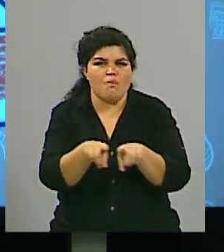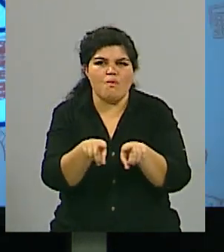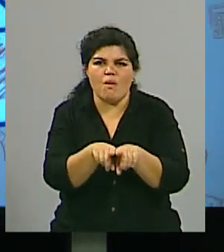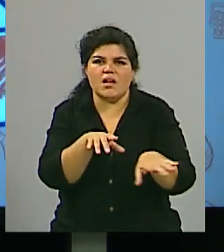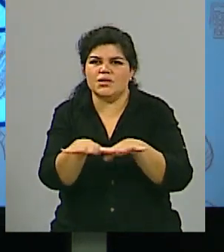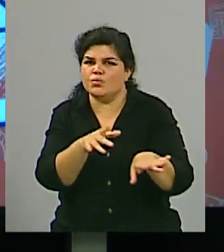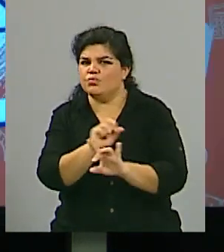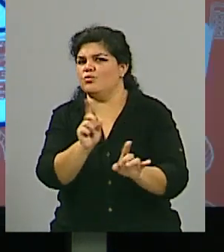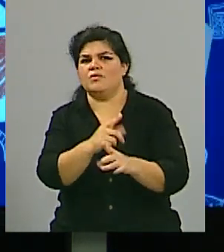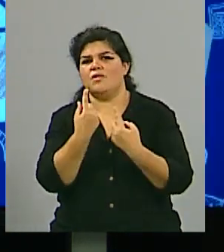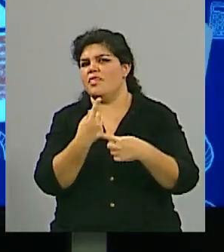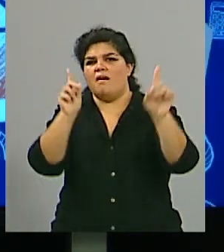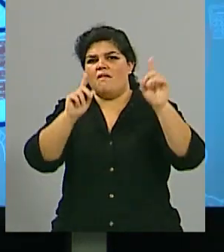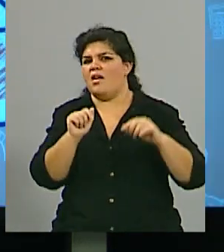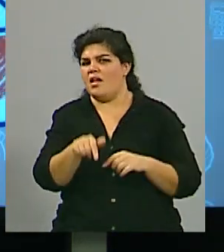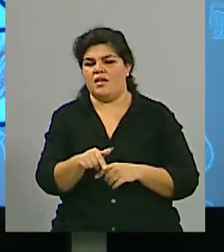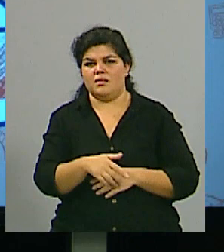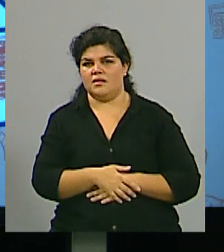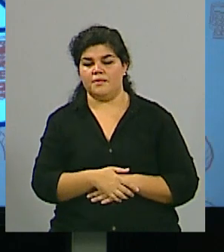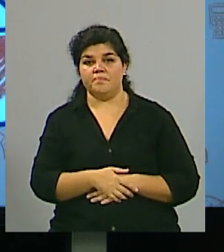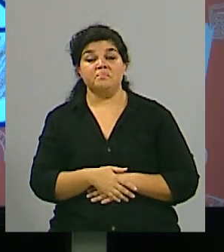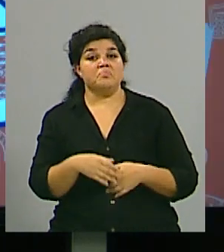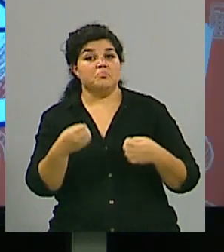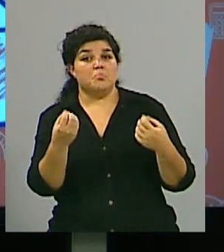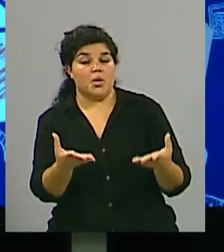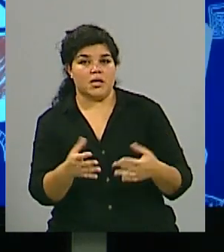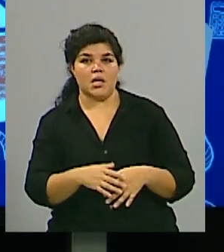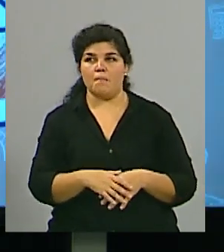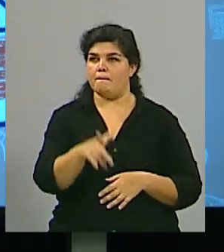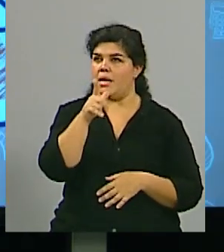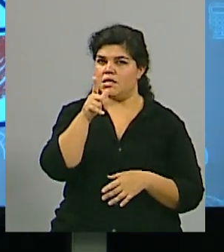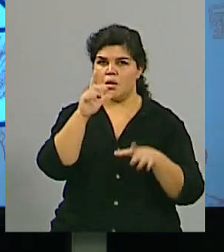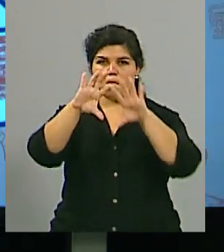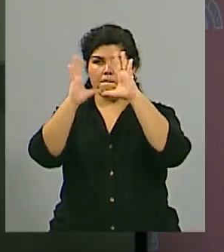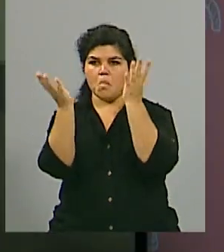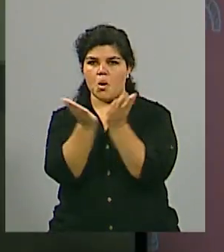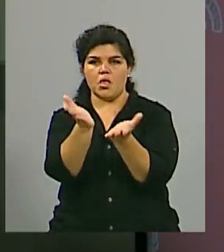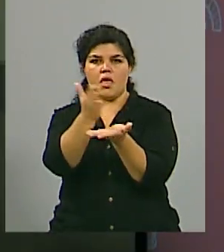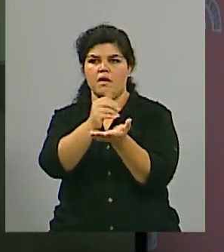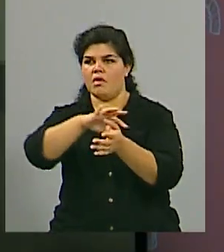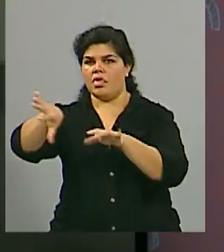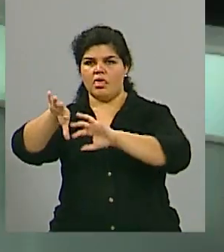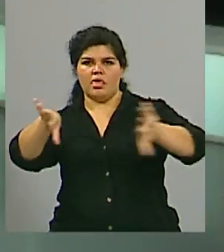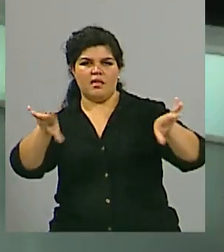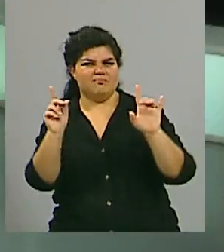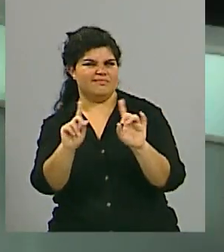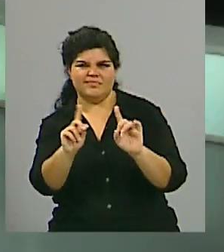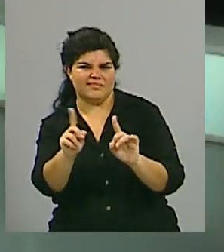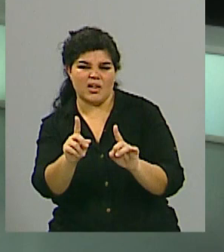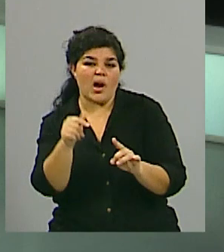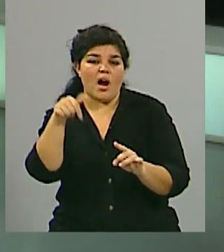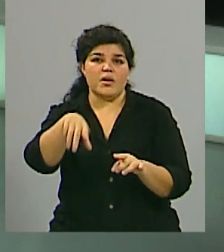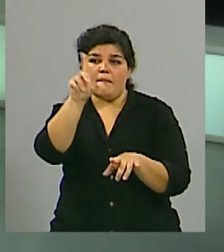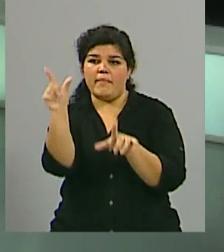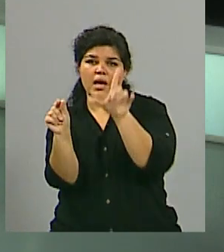porque obviamente no está esta cuestión de pensar dos mundos diferentes, sino que son dos países que